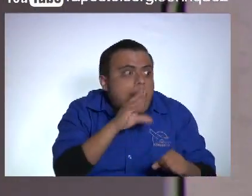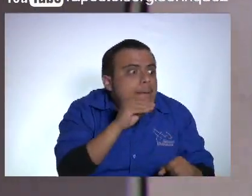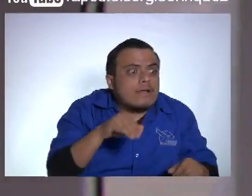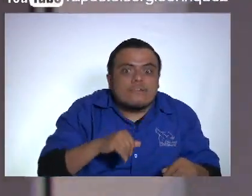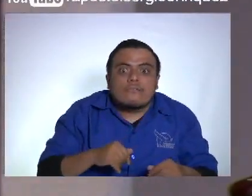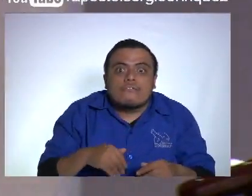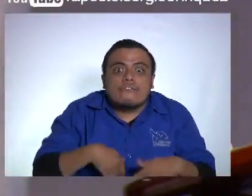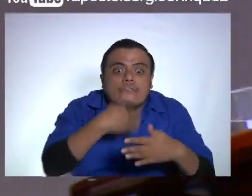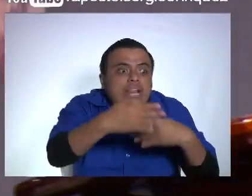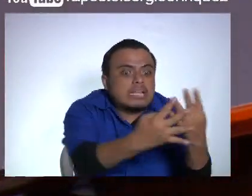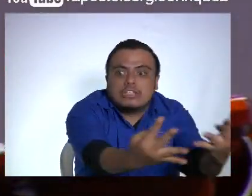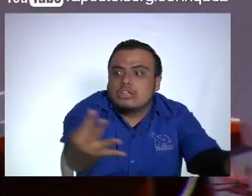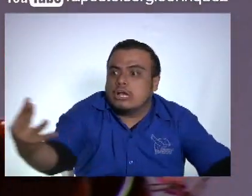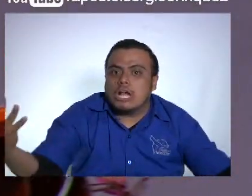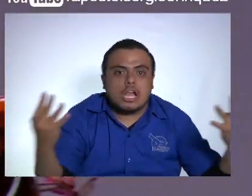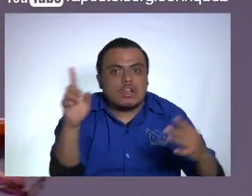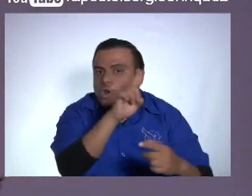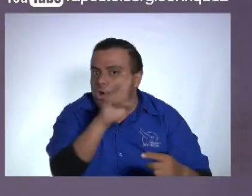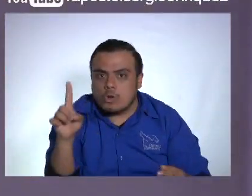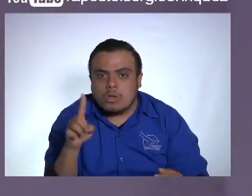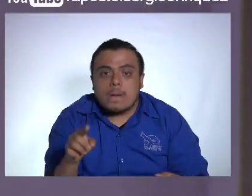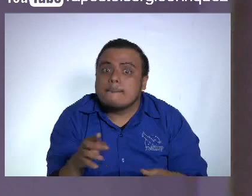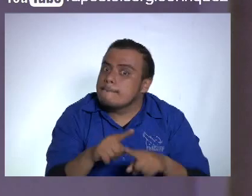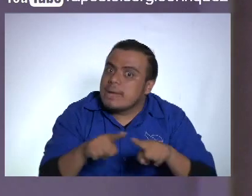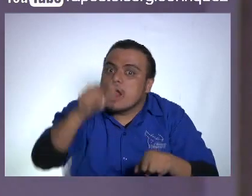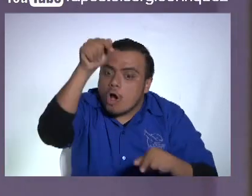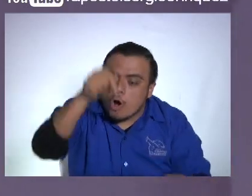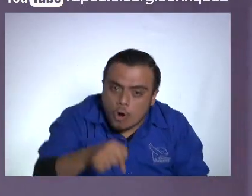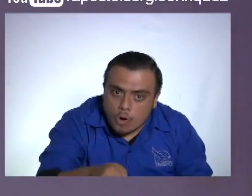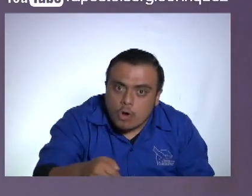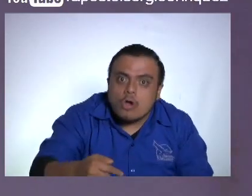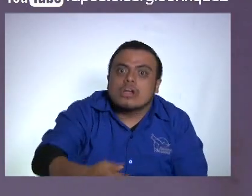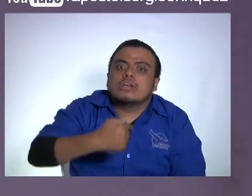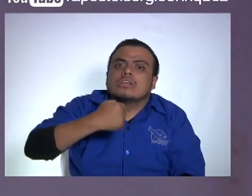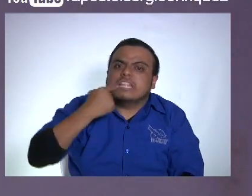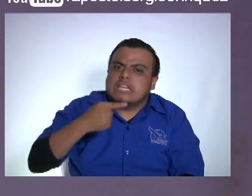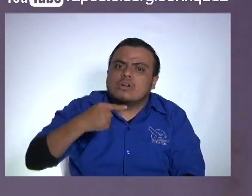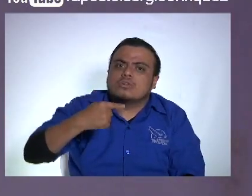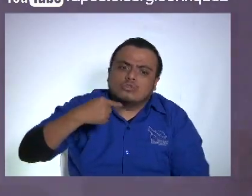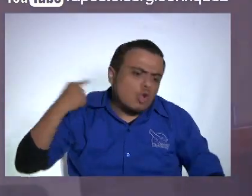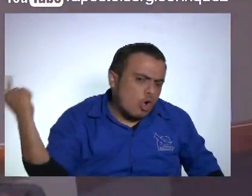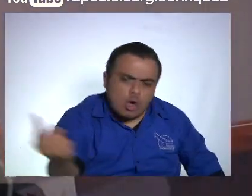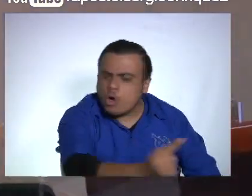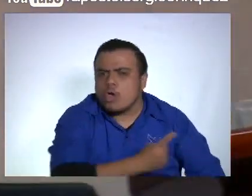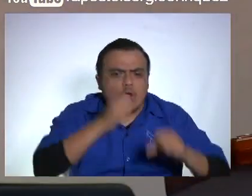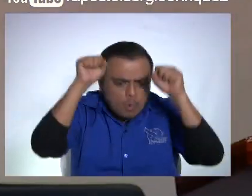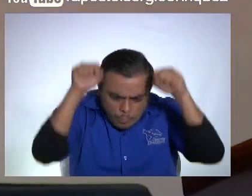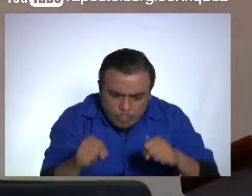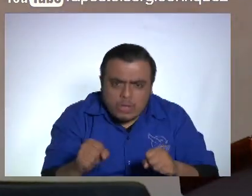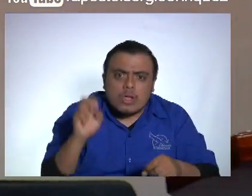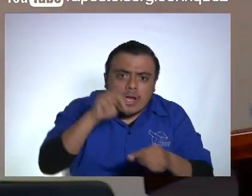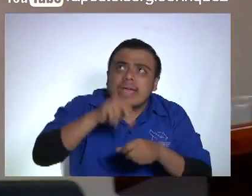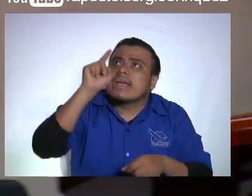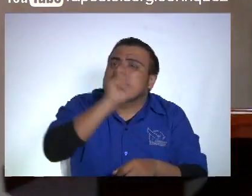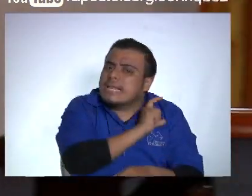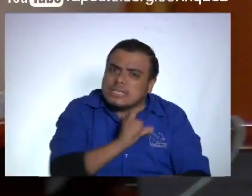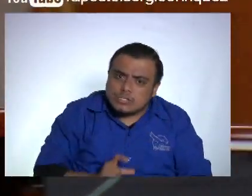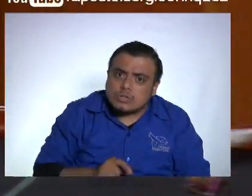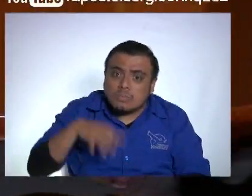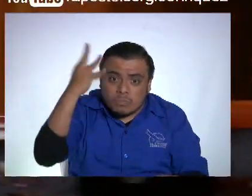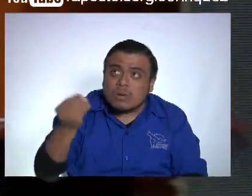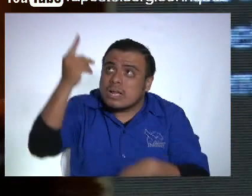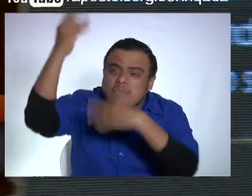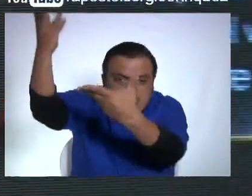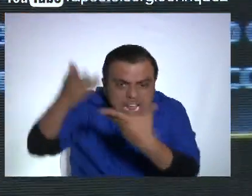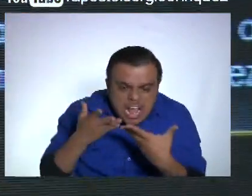Y ahora declaro ese verso: todo lo puedo en Cristo que me fortalece. Aleluya, porque muchas veces